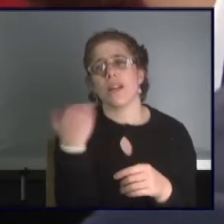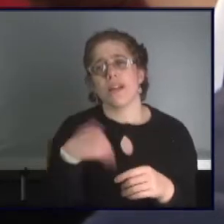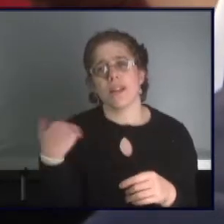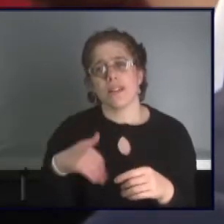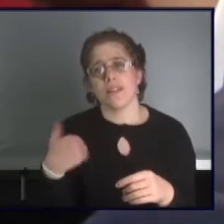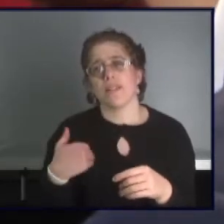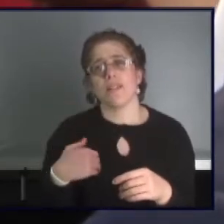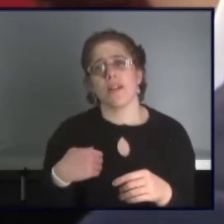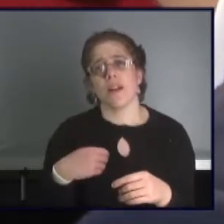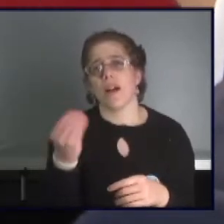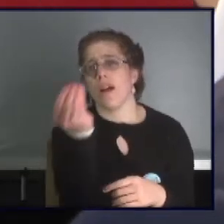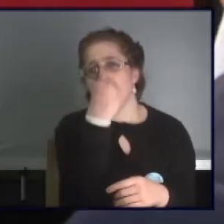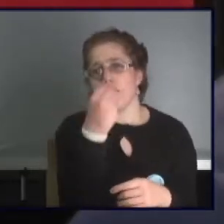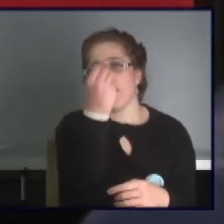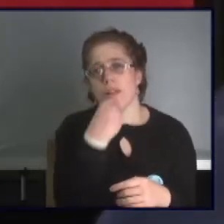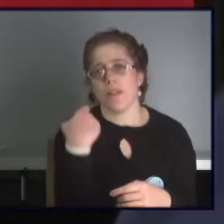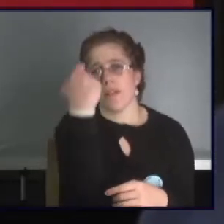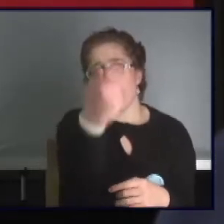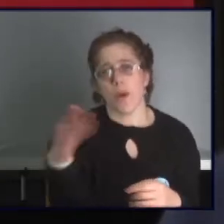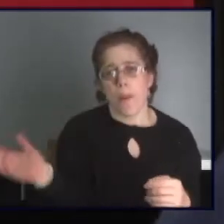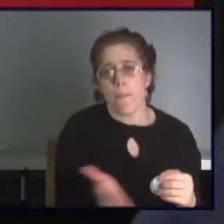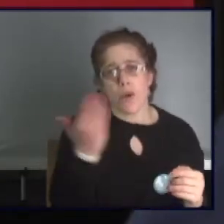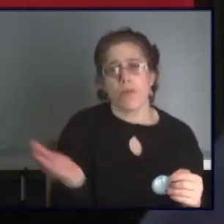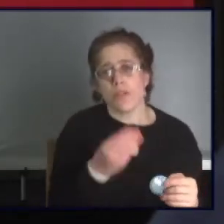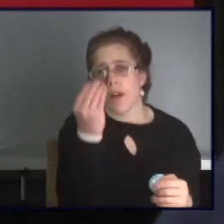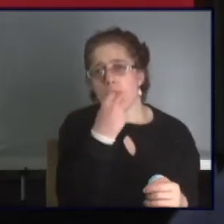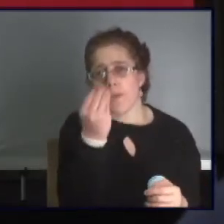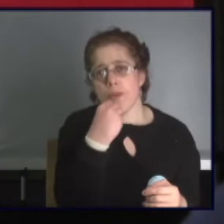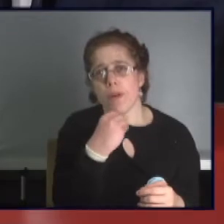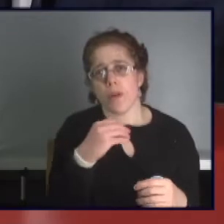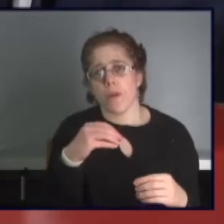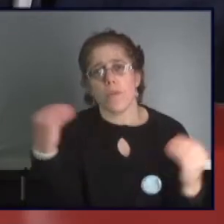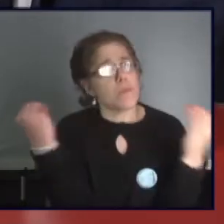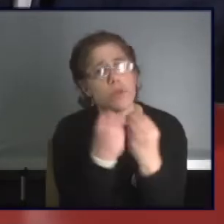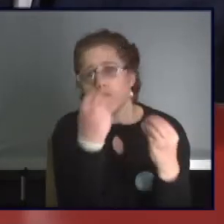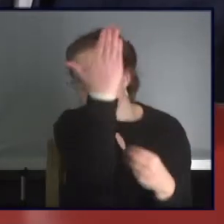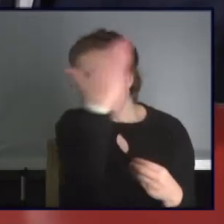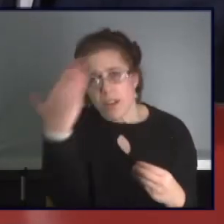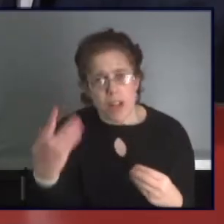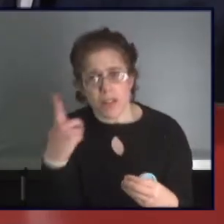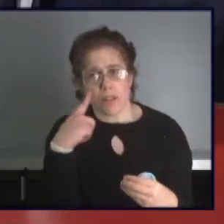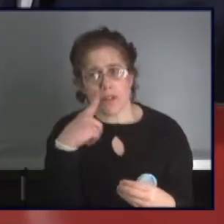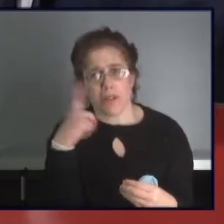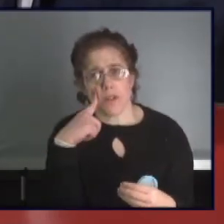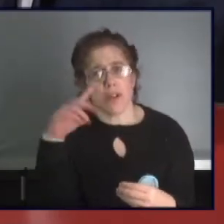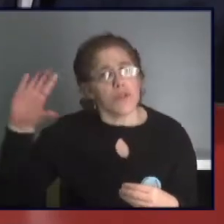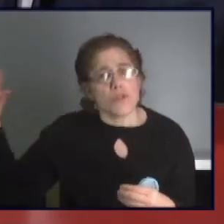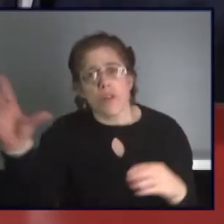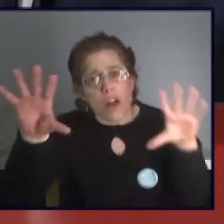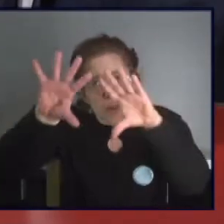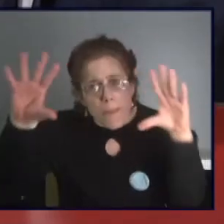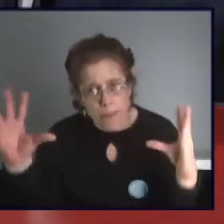produce alimentos para alimentar a 400 millones habitantes decir para alimentar prácticamente toda américa latina